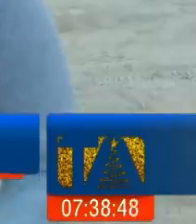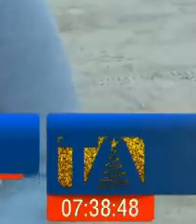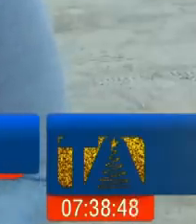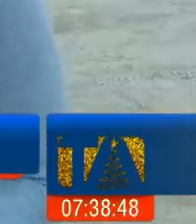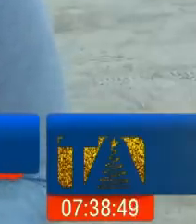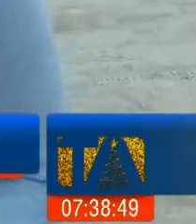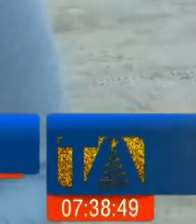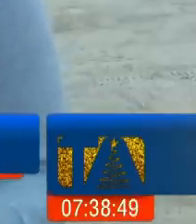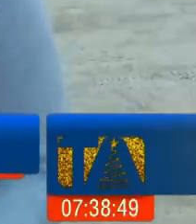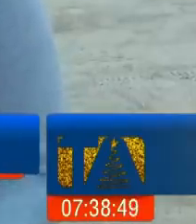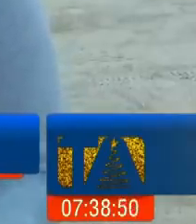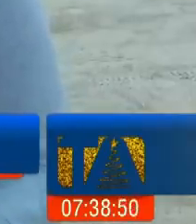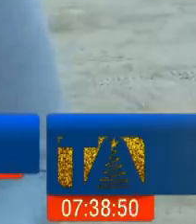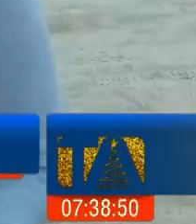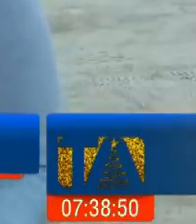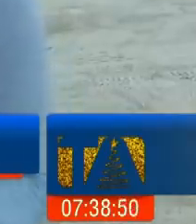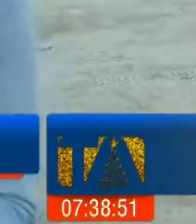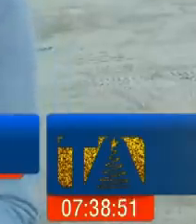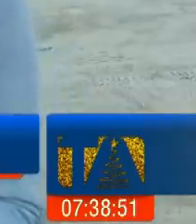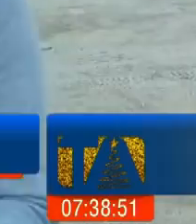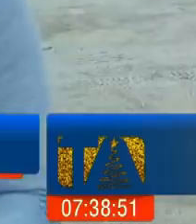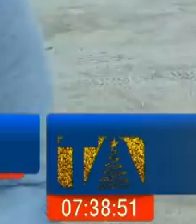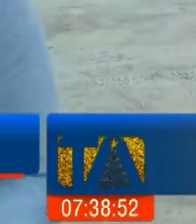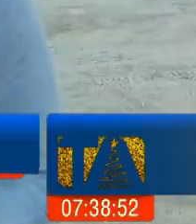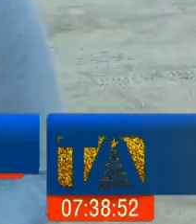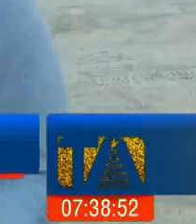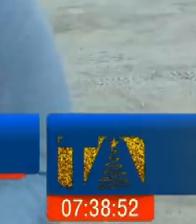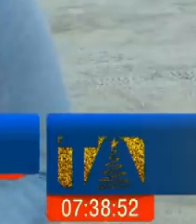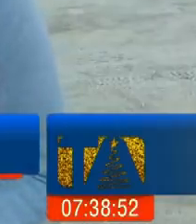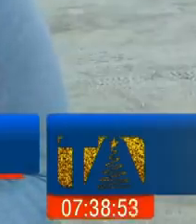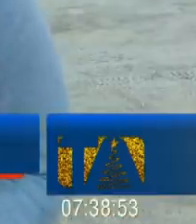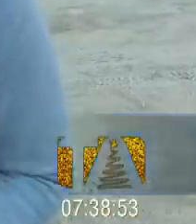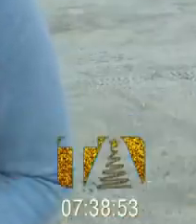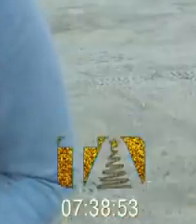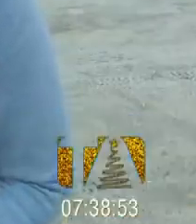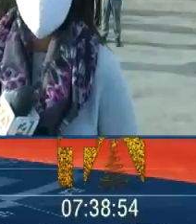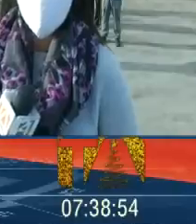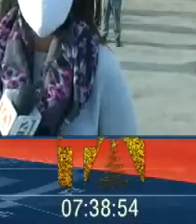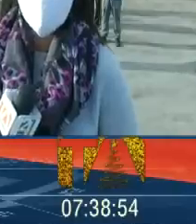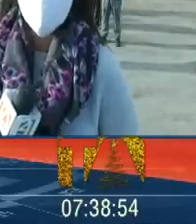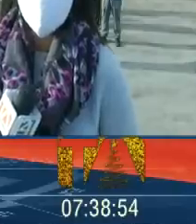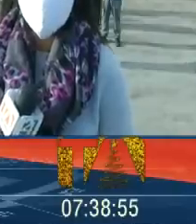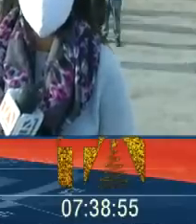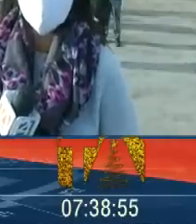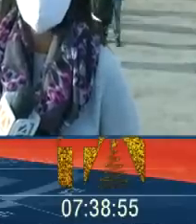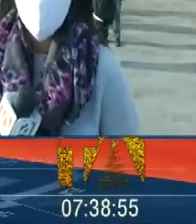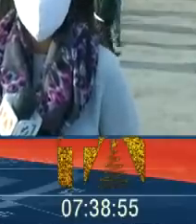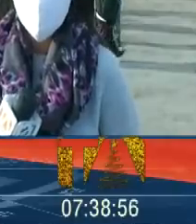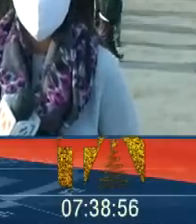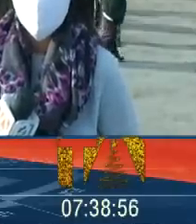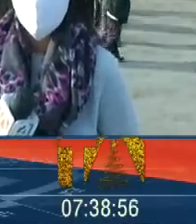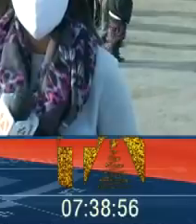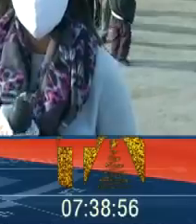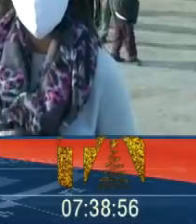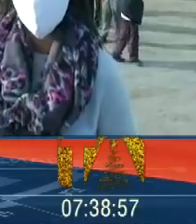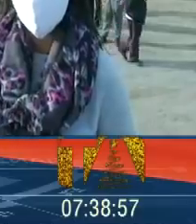construir su cerramiento por media vía. Pero más adelante nos conectamos nuevamente para contarles todos los detalles, así que estar muy